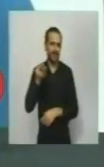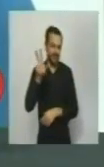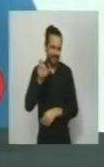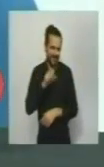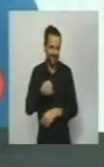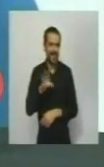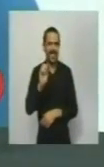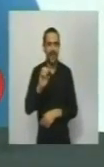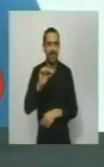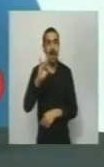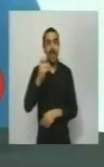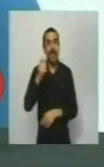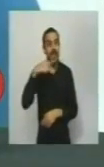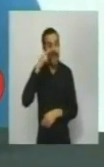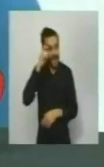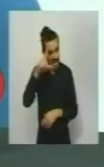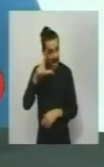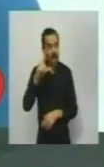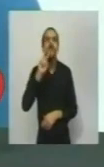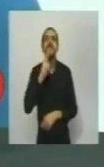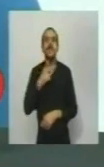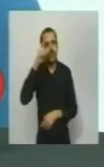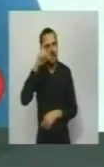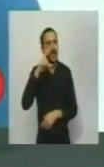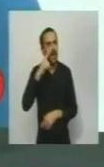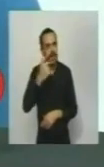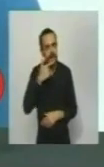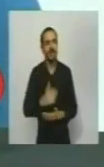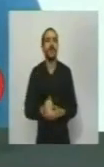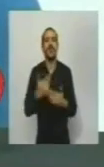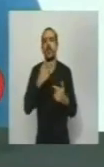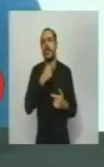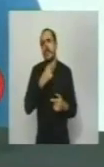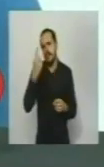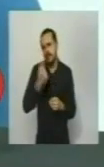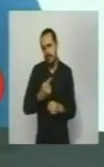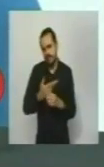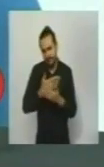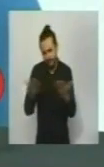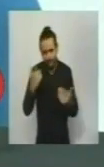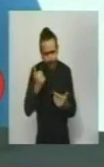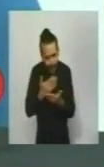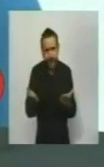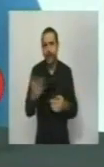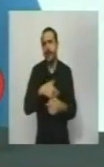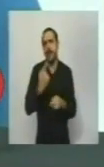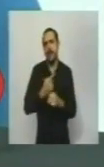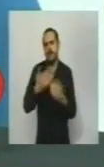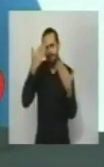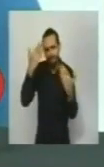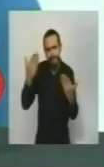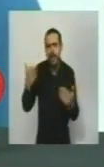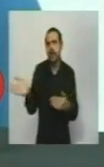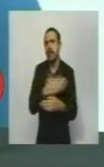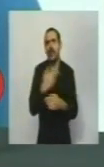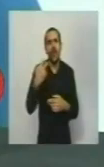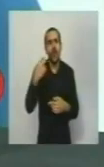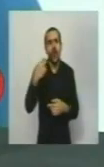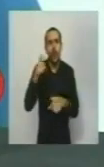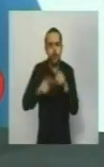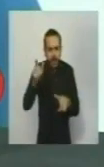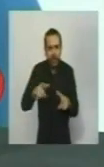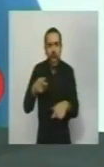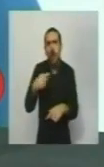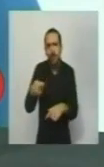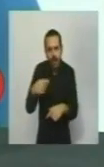reconocimiento muy enfático a todos nuestros jubilados, pensionados y retirados de la provincia, fundamentalmente por la disciplina que han tenido